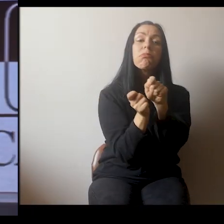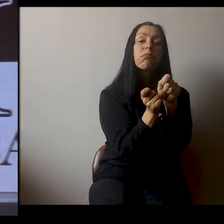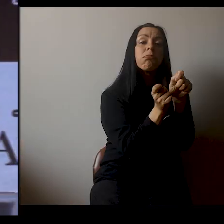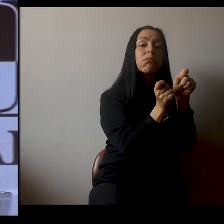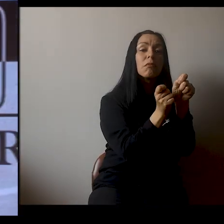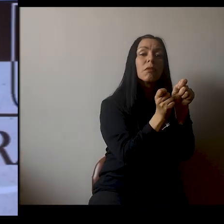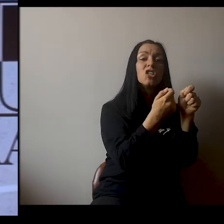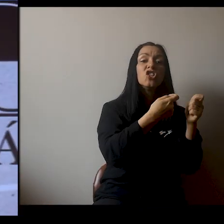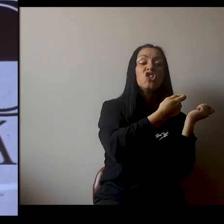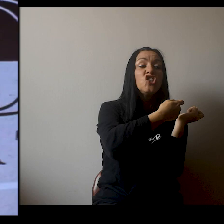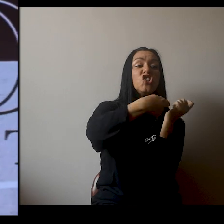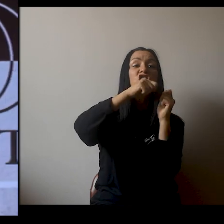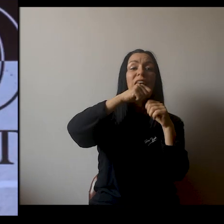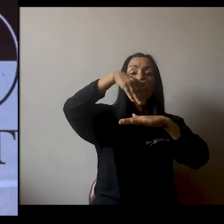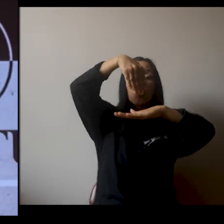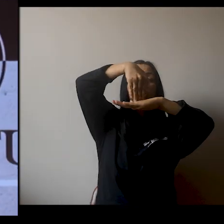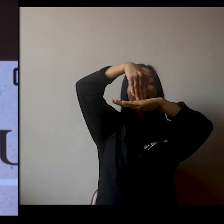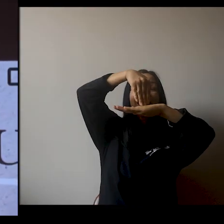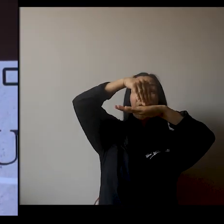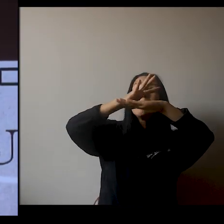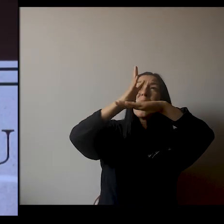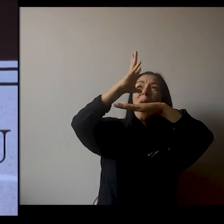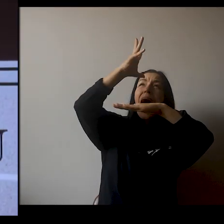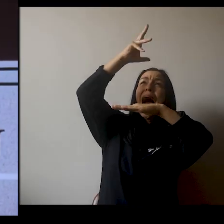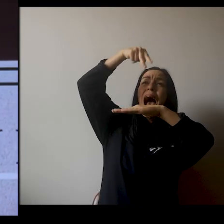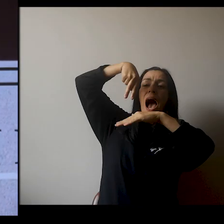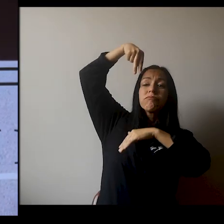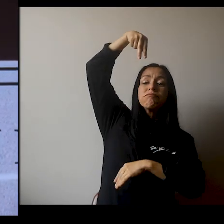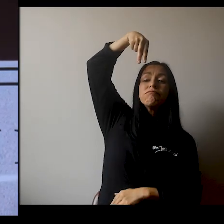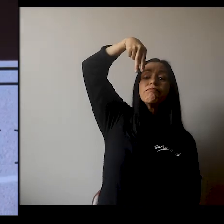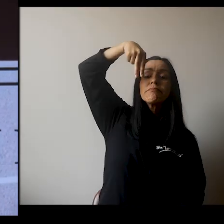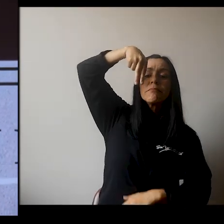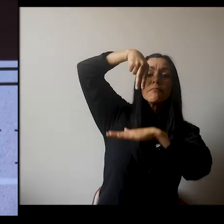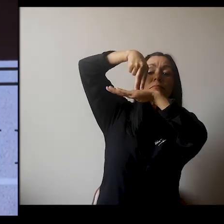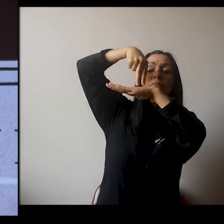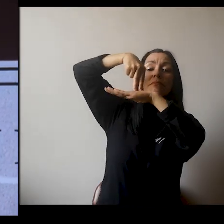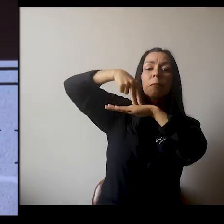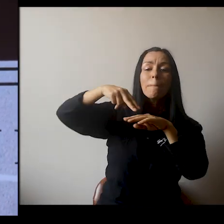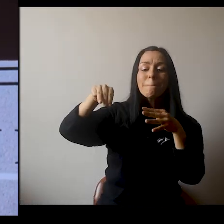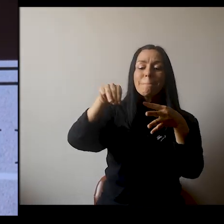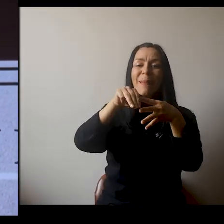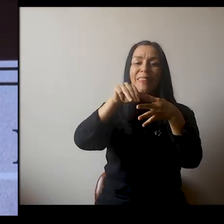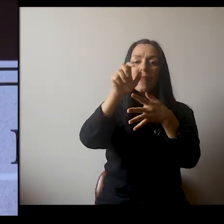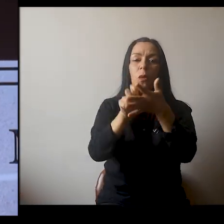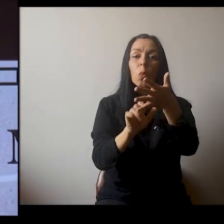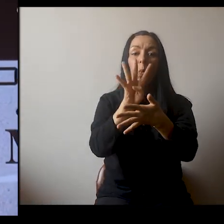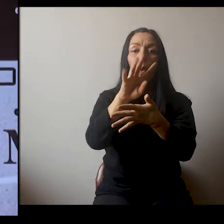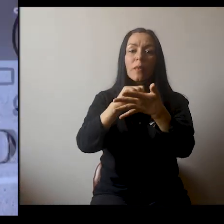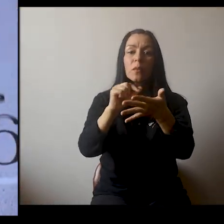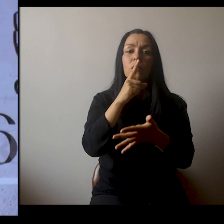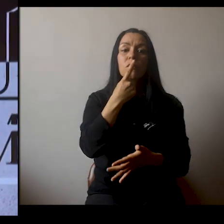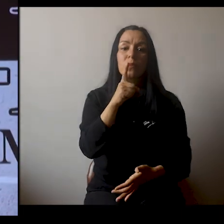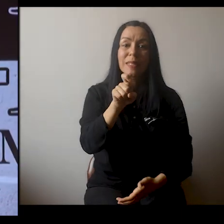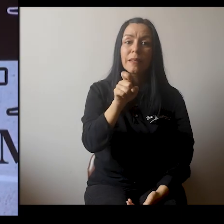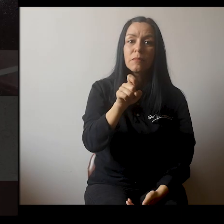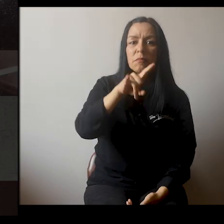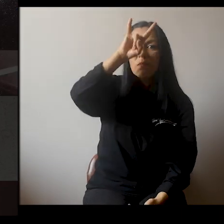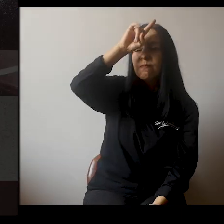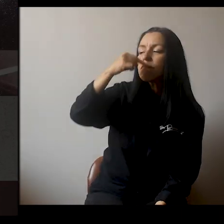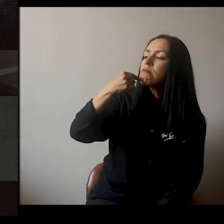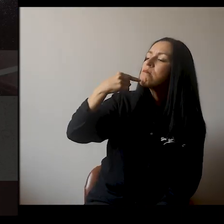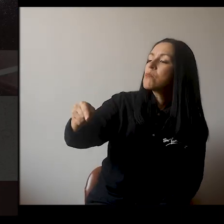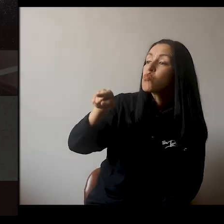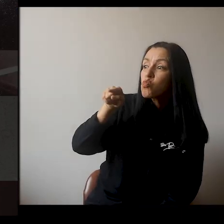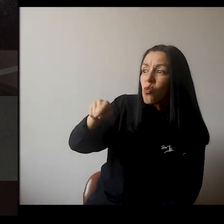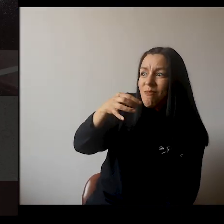que lo llevó a la parte más alta del templo en Jerusalén y le dijo lo siguiente, Mateo 4:6. Si